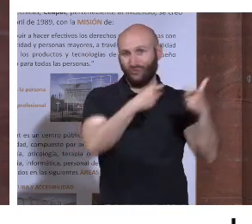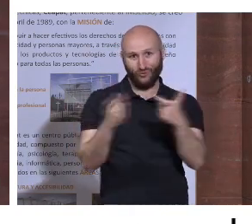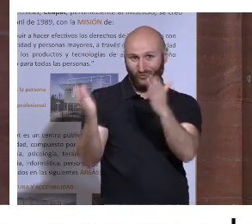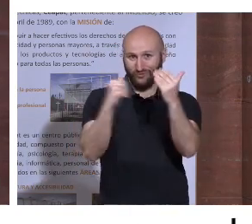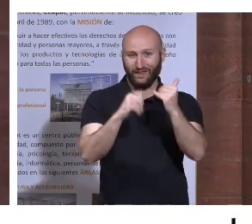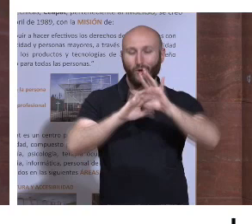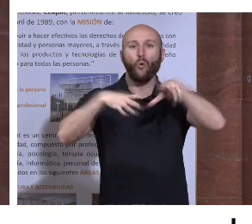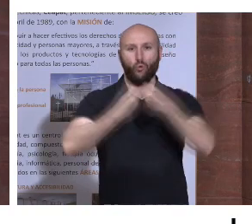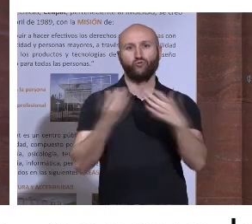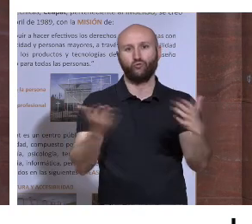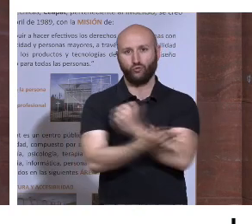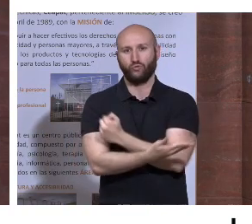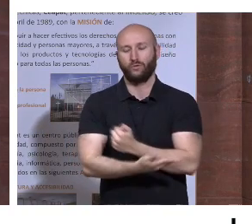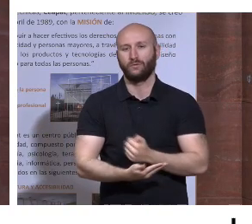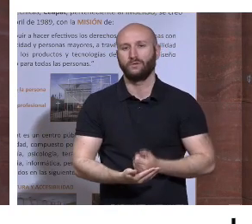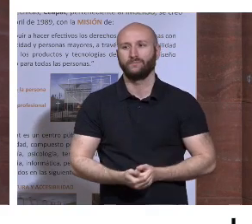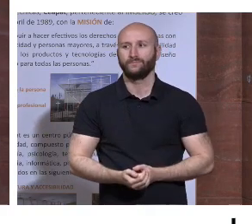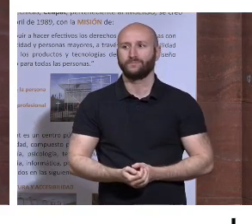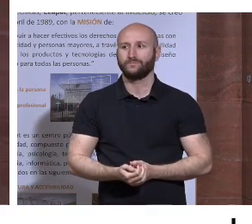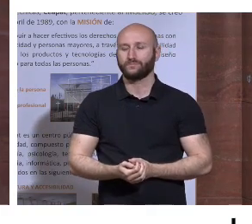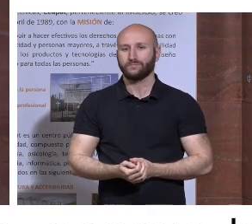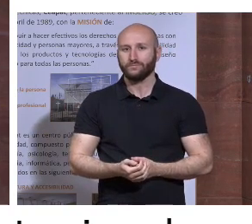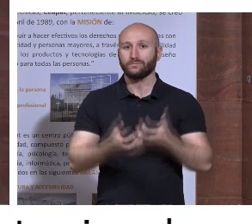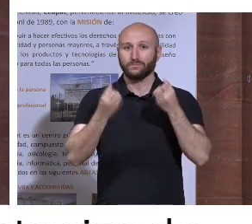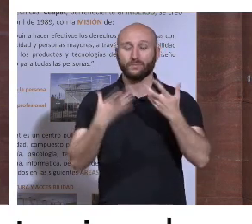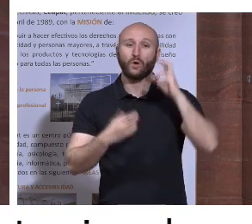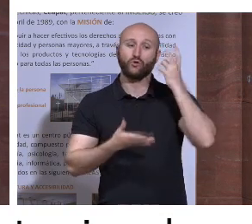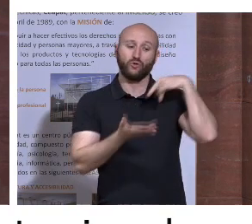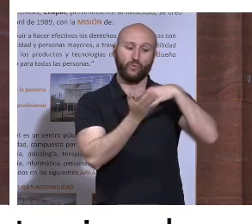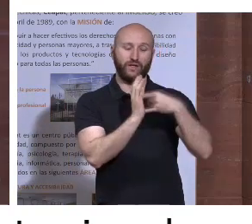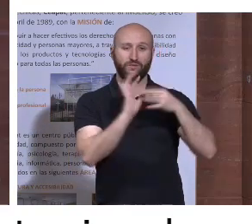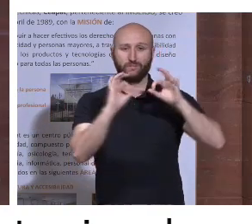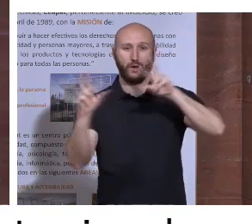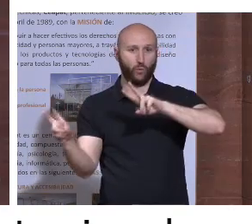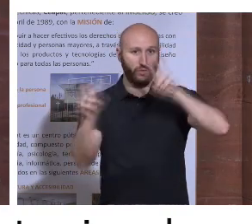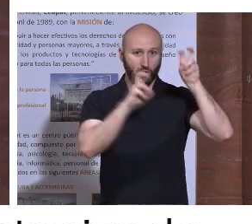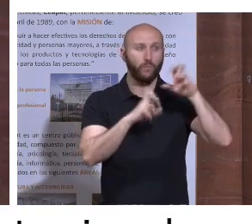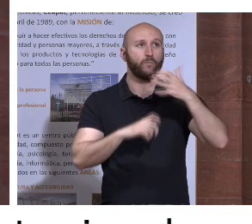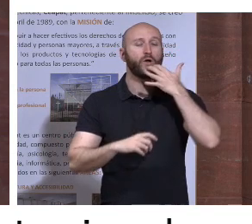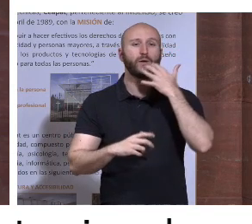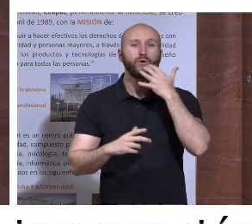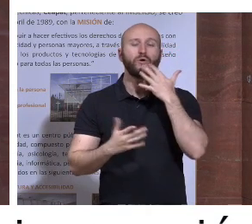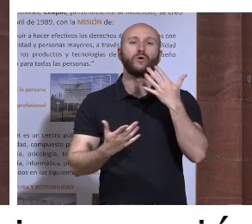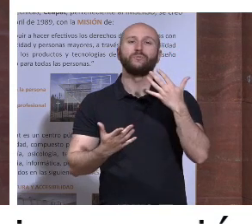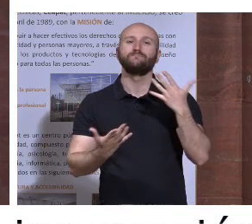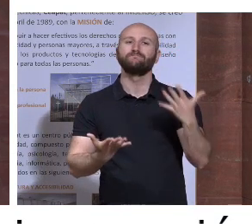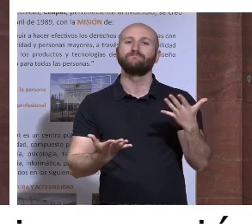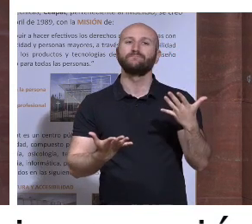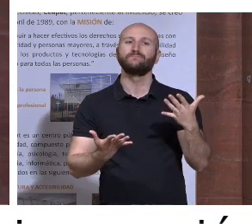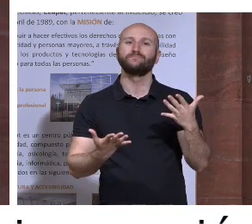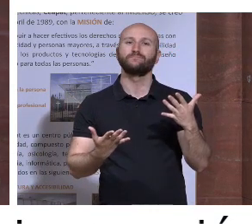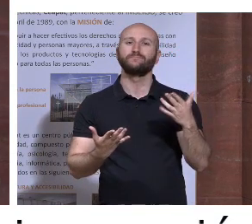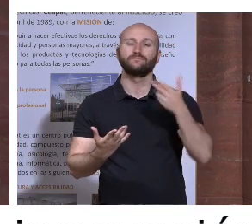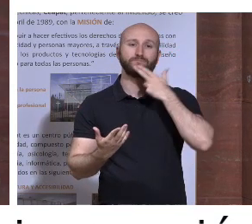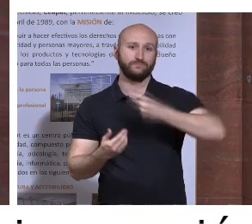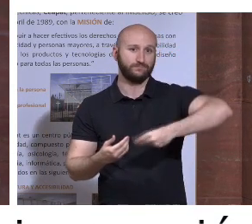sectorizado. Y bueno, pues otro proyecto de innovación para mí, pues por ejemplo, fue el tratar el de la evacuación de